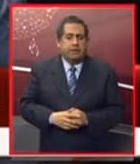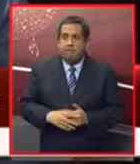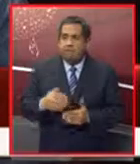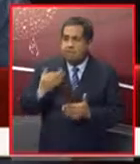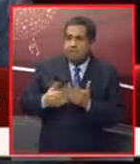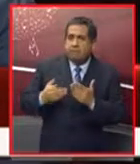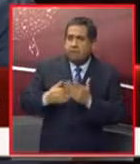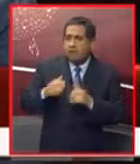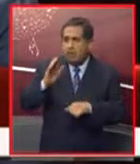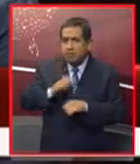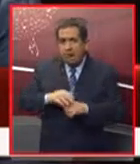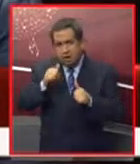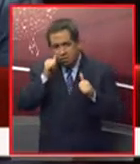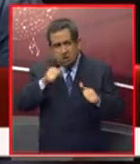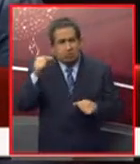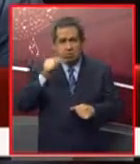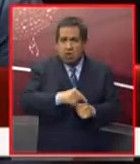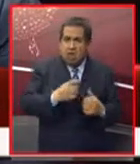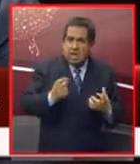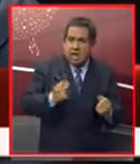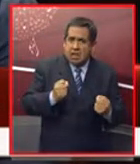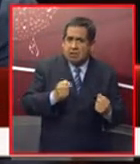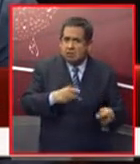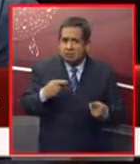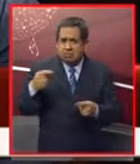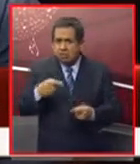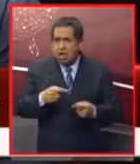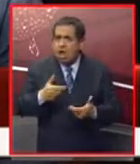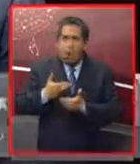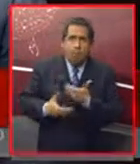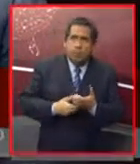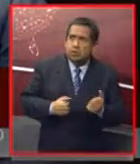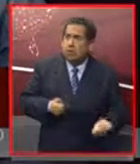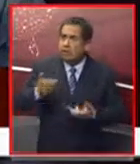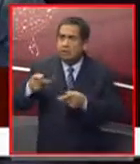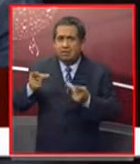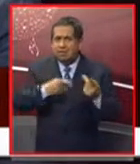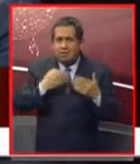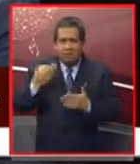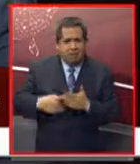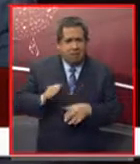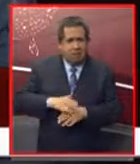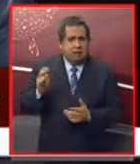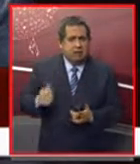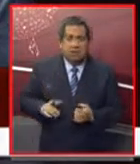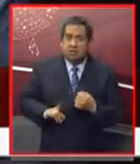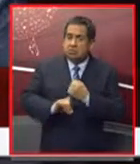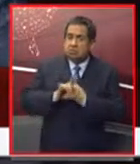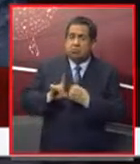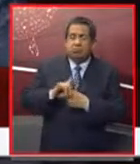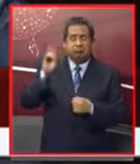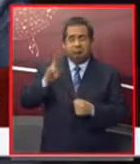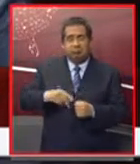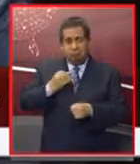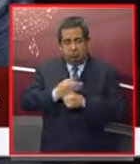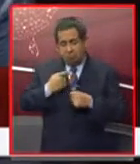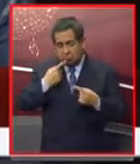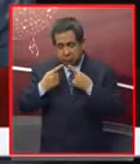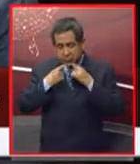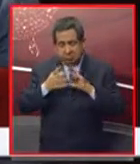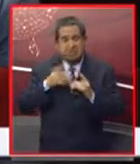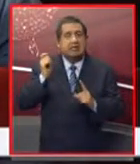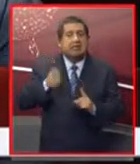déficit de colocación y comercialización del producto. La problemática que abordamos